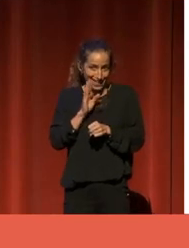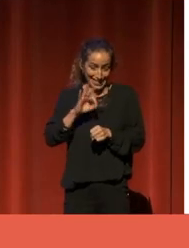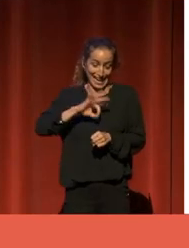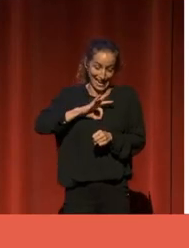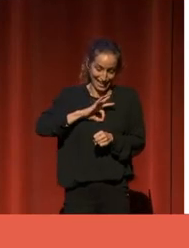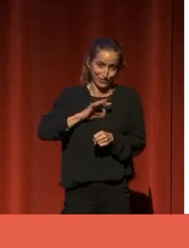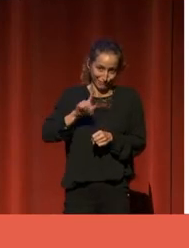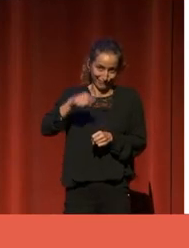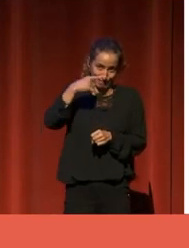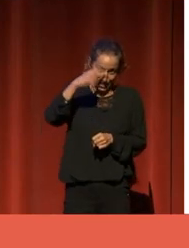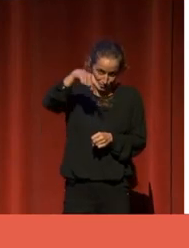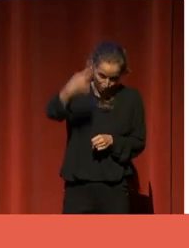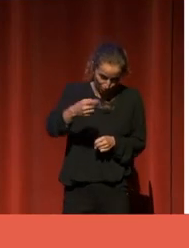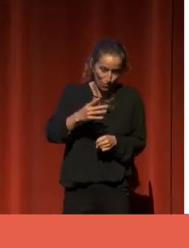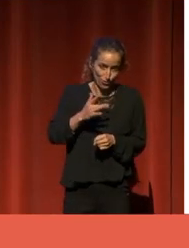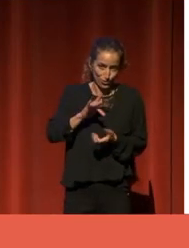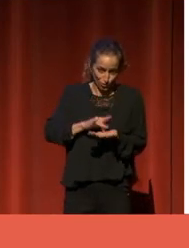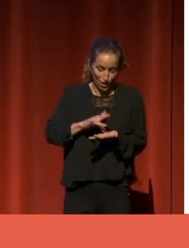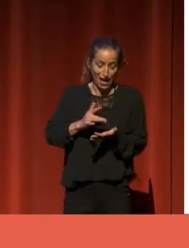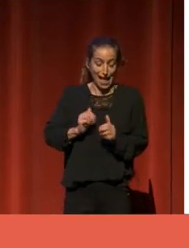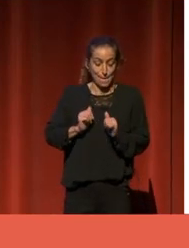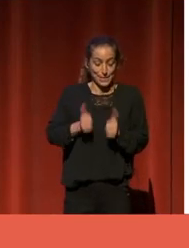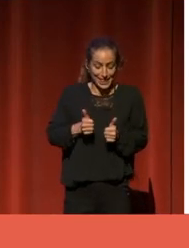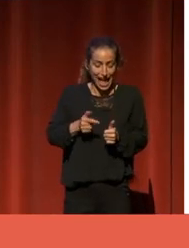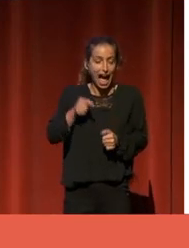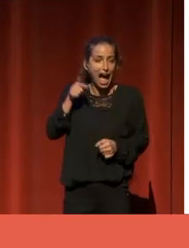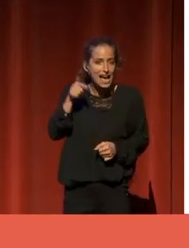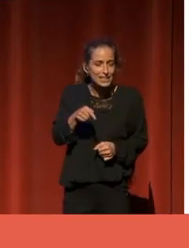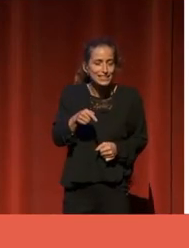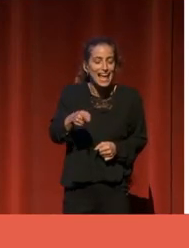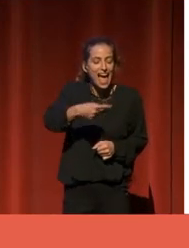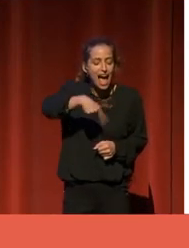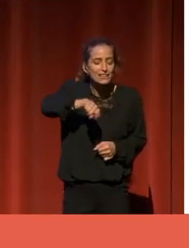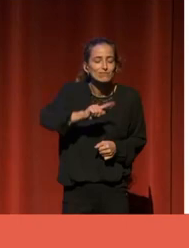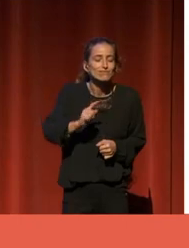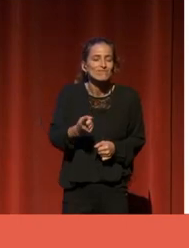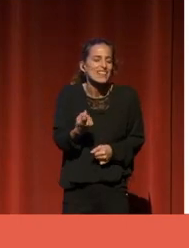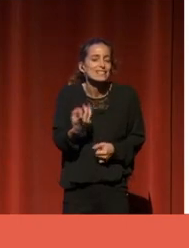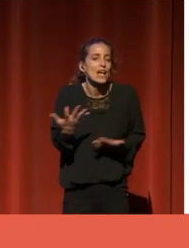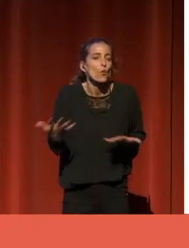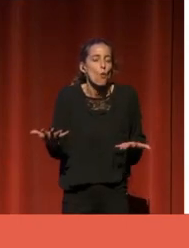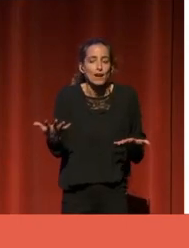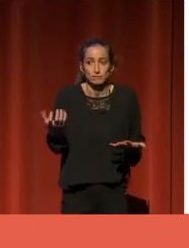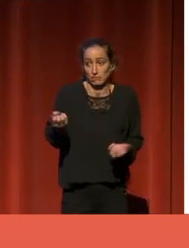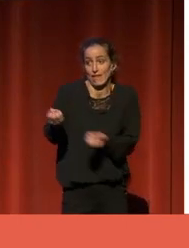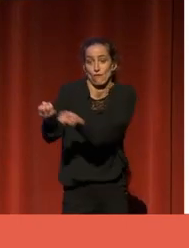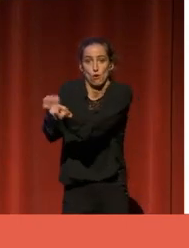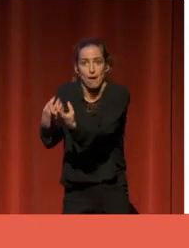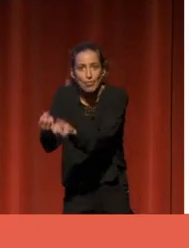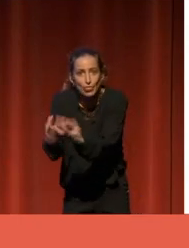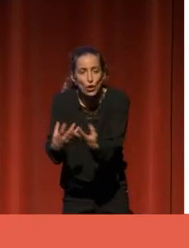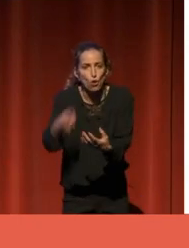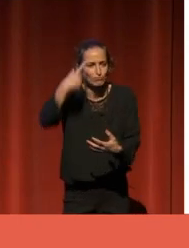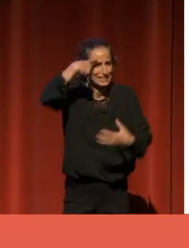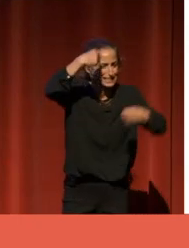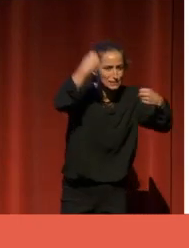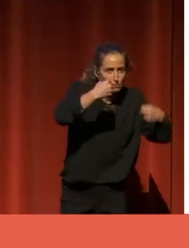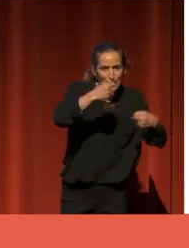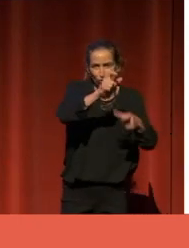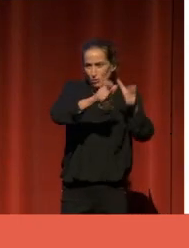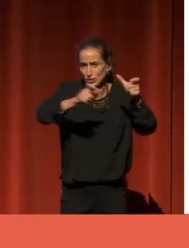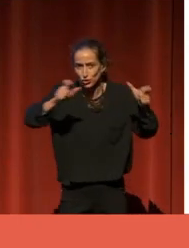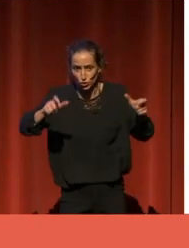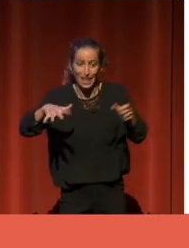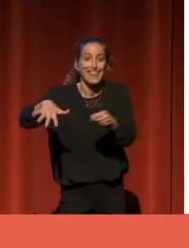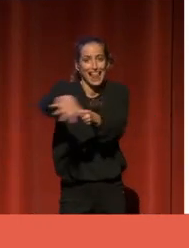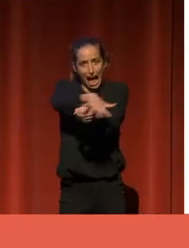enero necesitan eh alimentarse de información y los conocimientos expertos del del